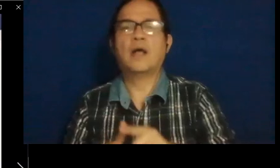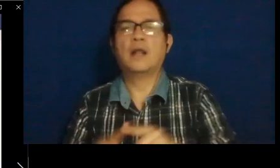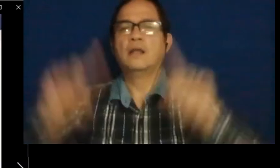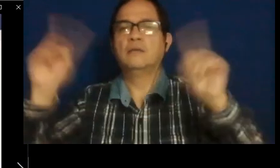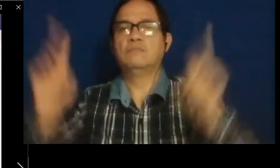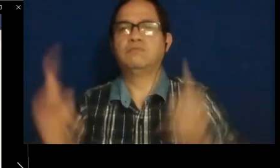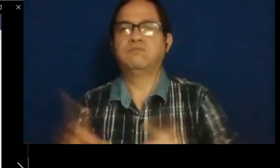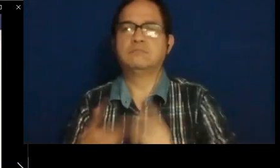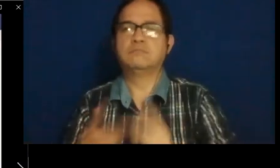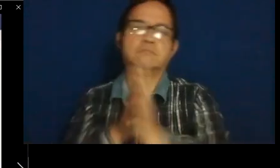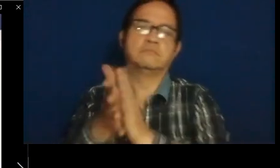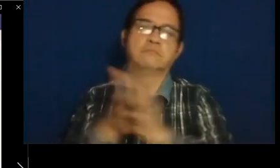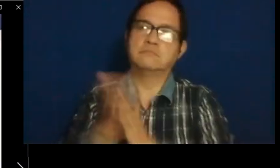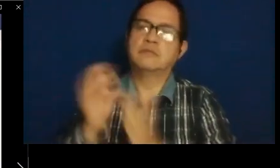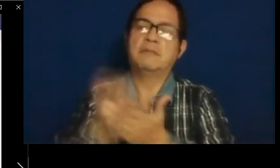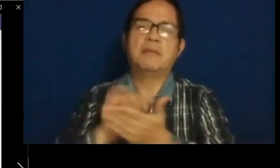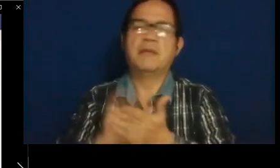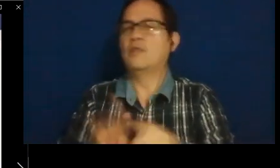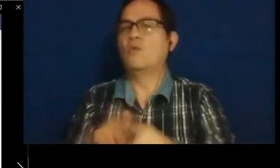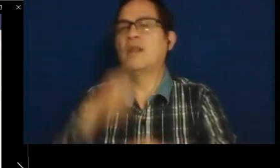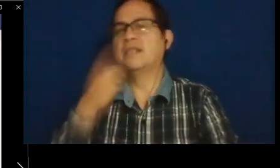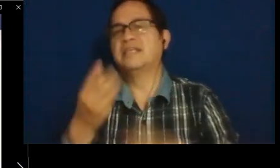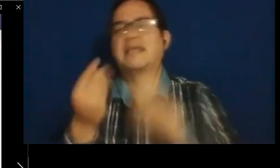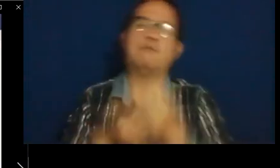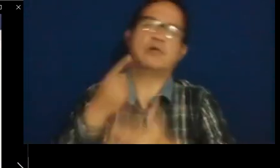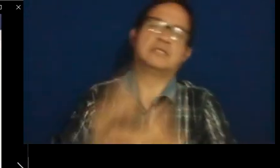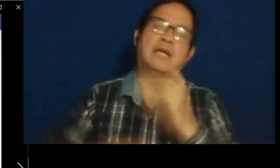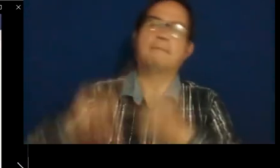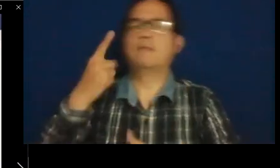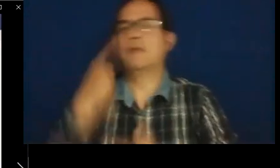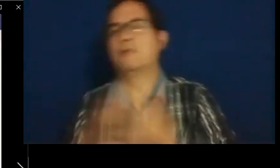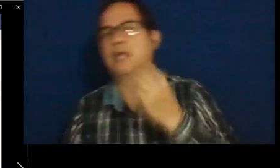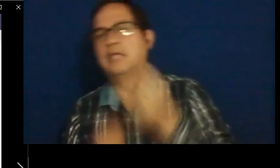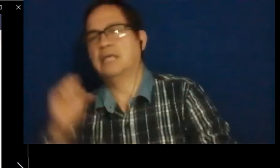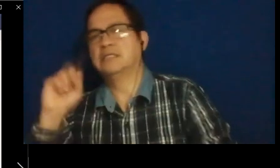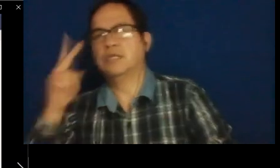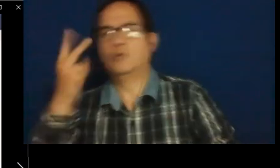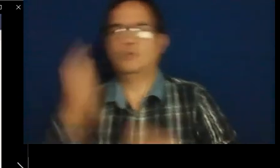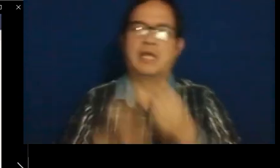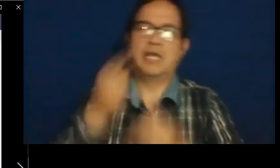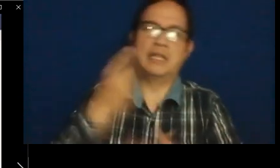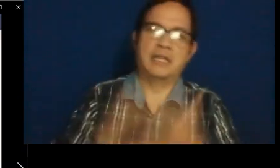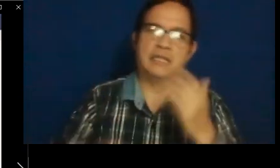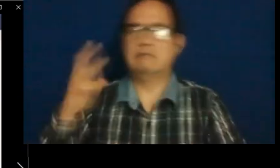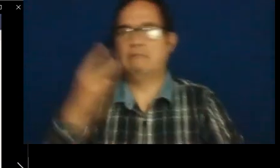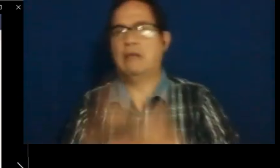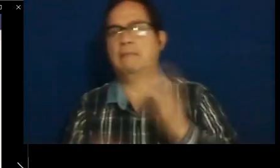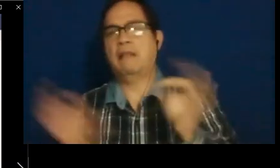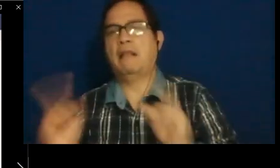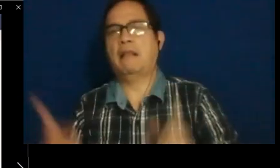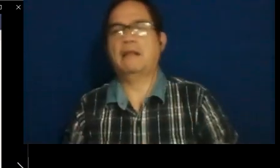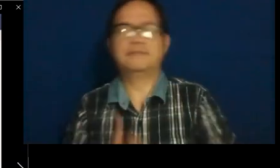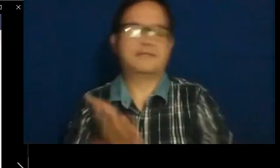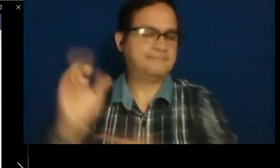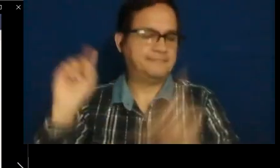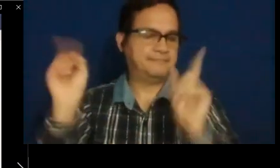ahí. Ese Listo, mismo profe. texto lo Pero traduces al inglés entonces, y es tu abstract. listo, pero entonces para el informe final lo que hacemos pues